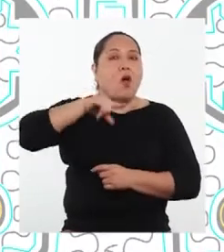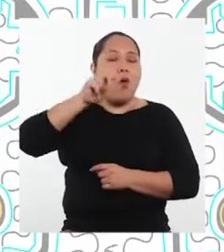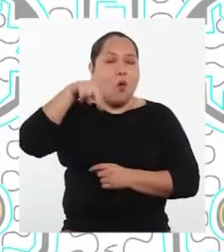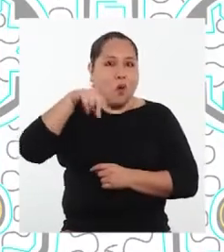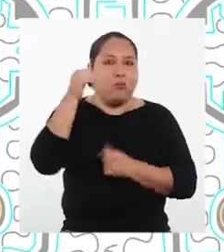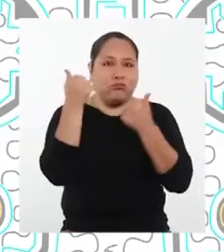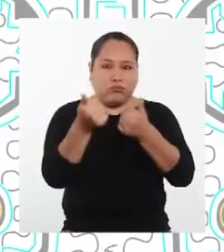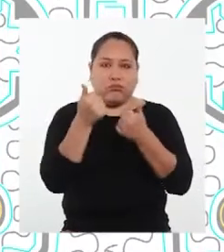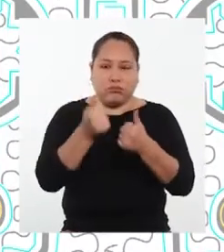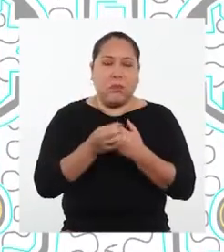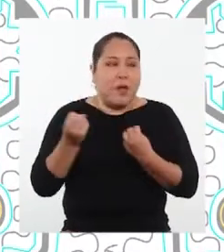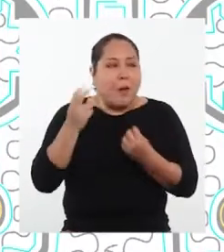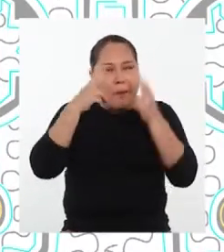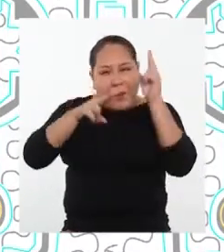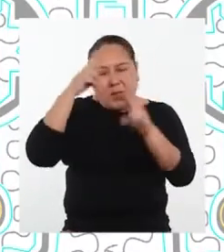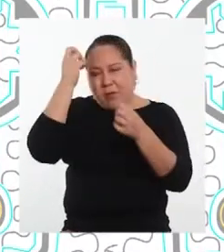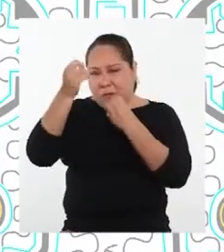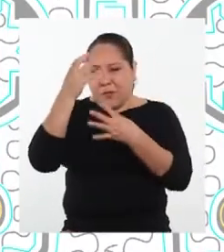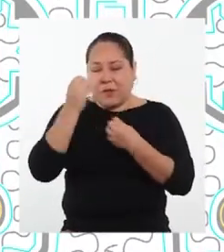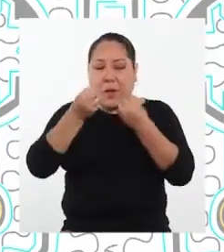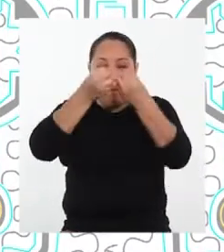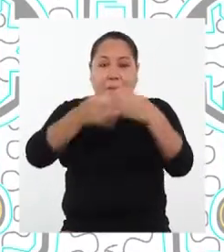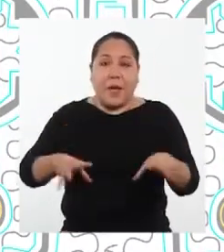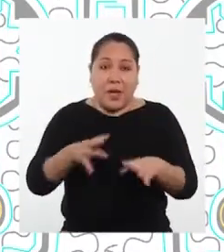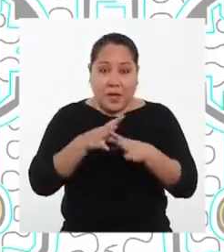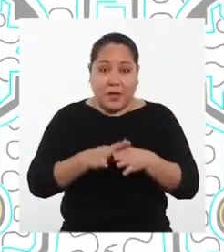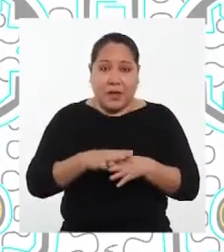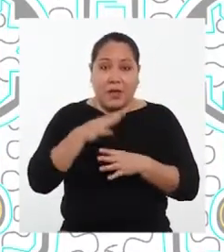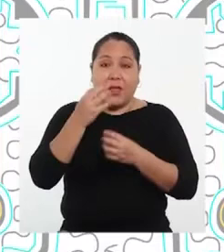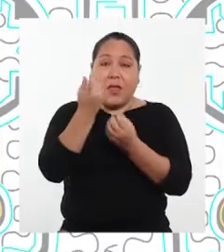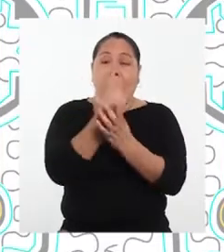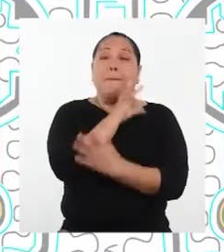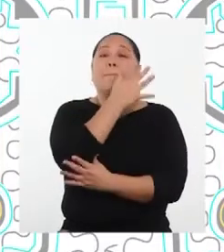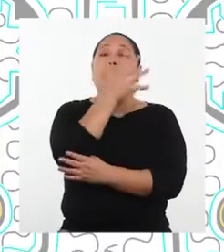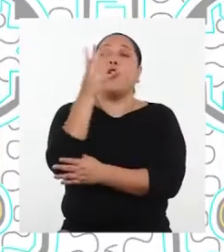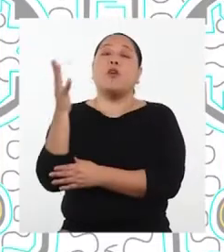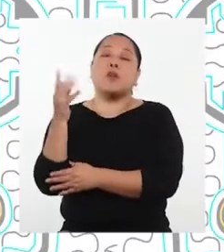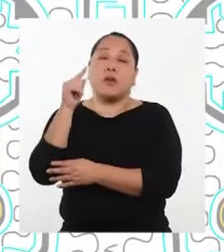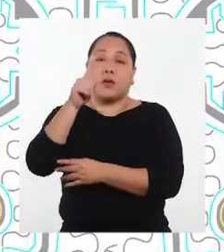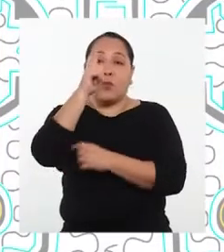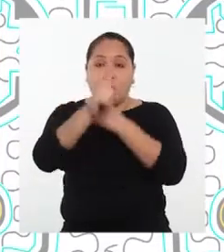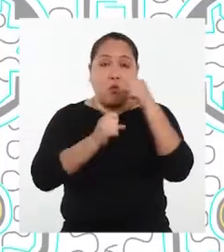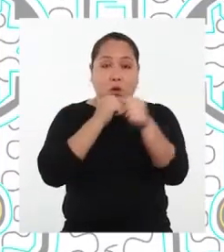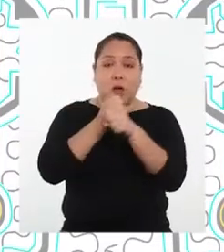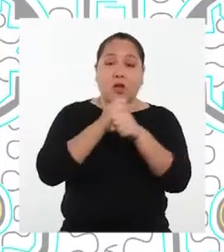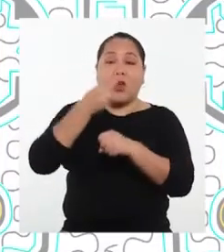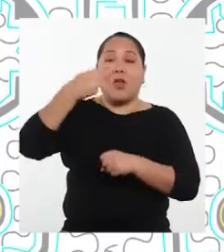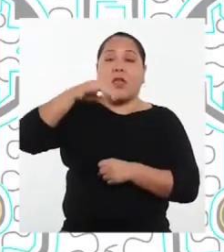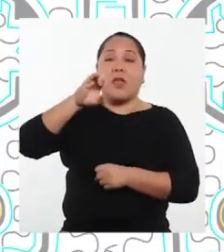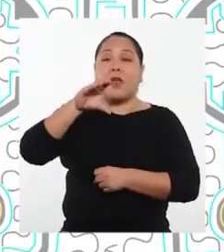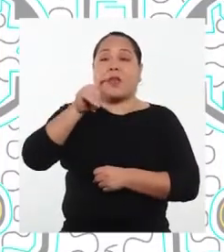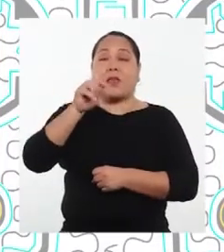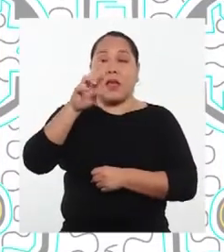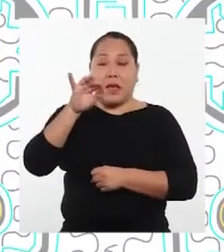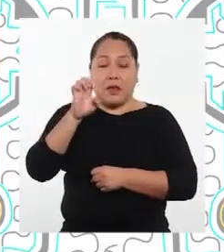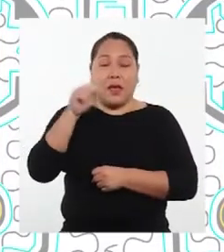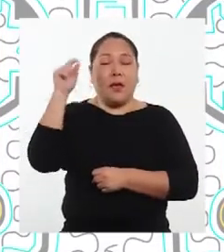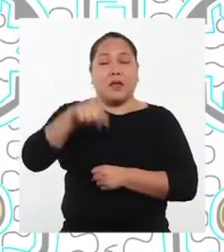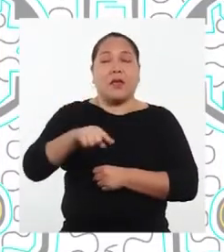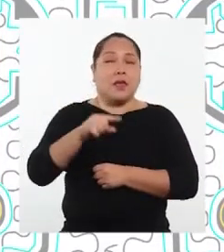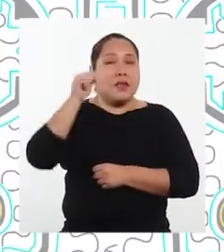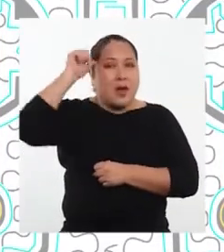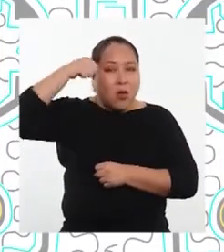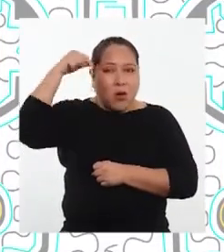razón. En este caso, estamos viendo información sobre la pérdida de bosques por año en hectáreas. Y recuerden que una hectárea